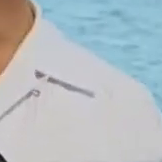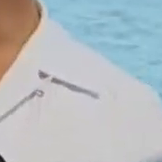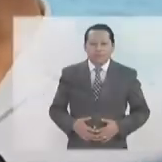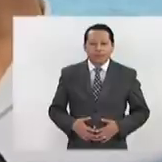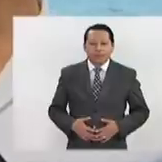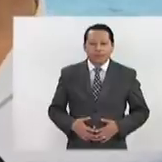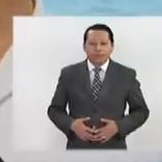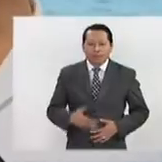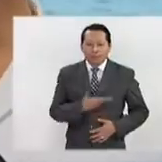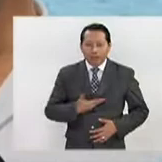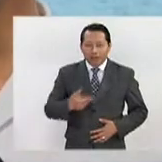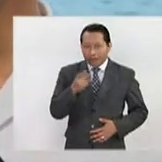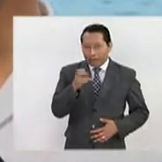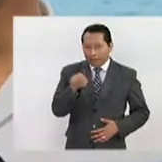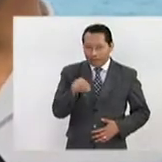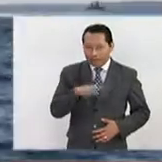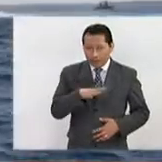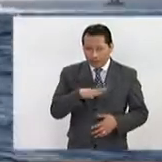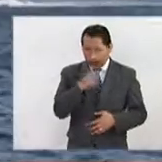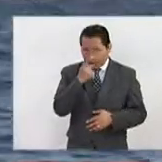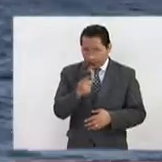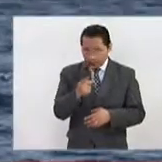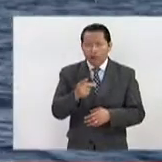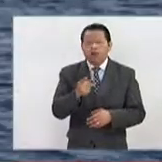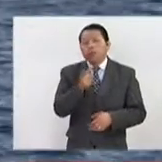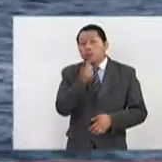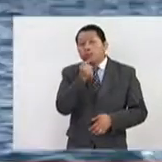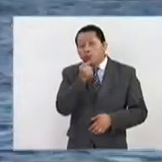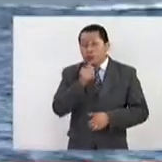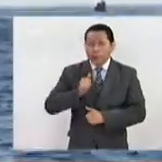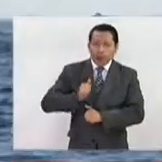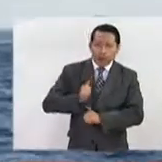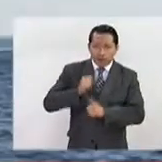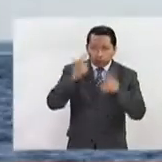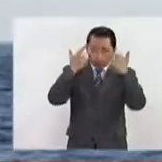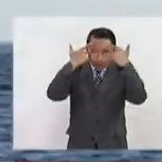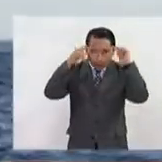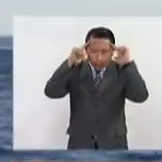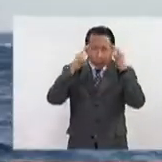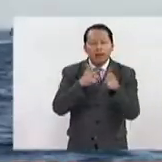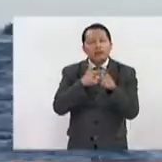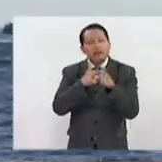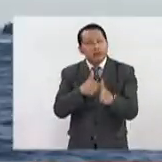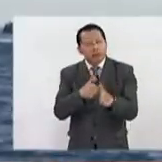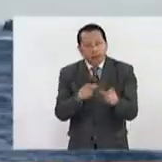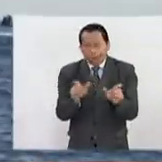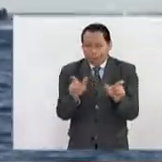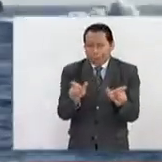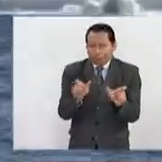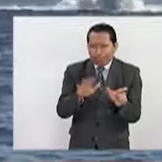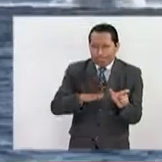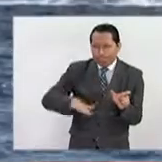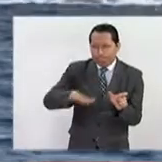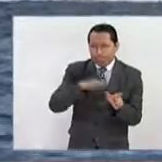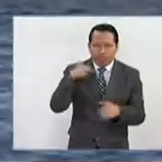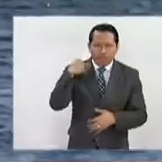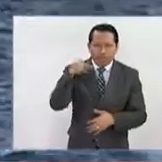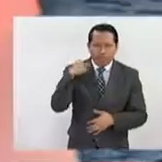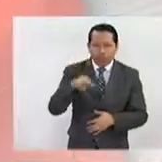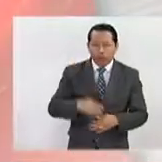El presidente Enrique Peña Nieto aseguró que las policías militar y naval seguirán ejerciendo tareas de seguridad para los